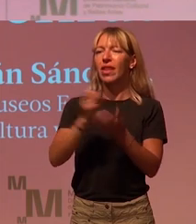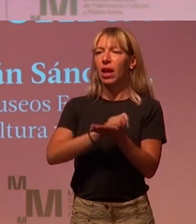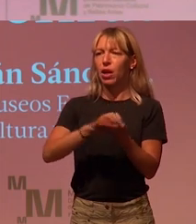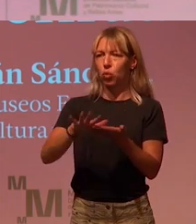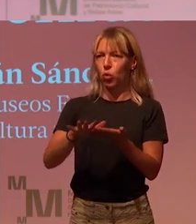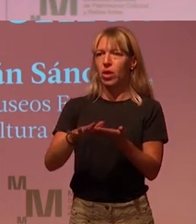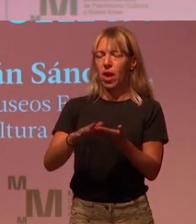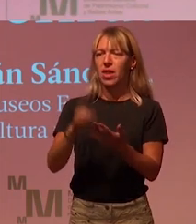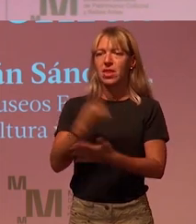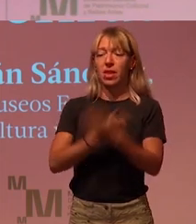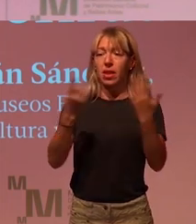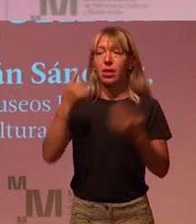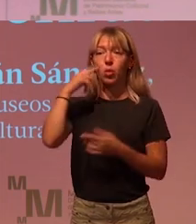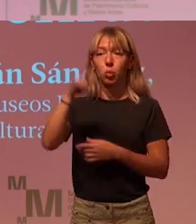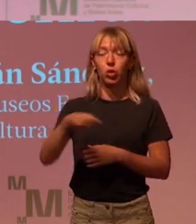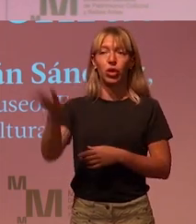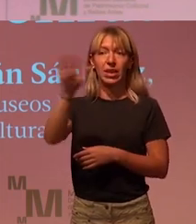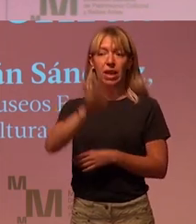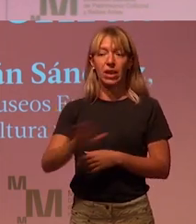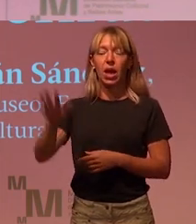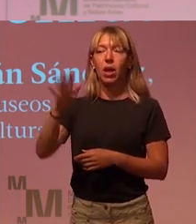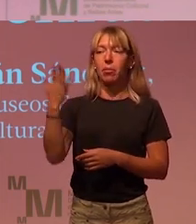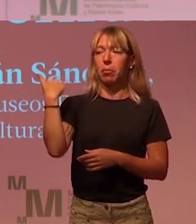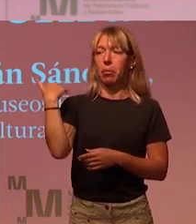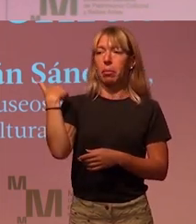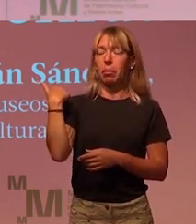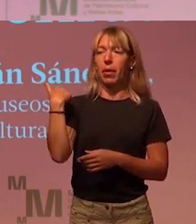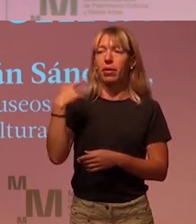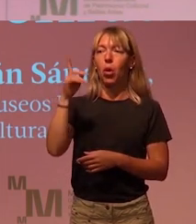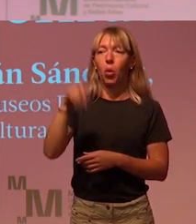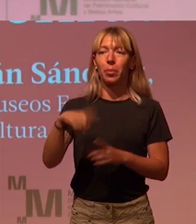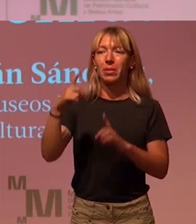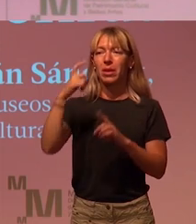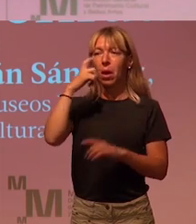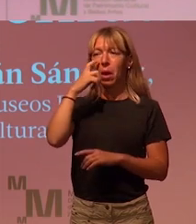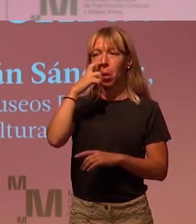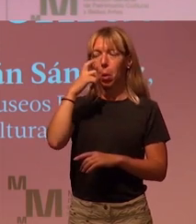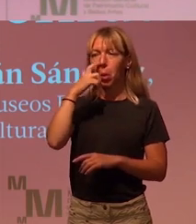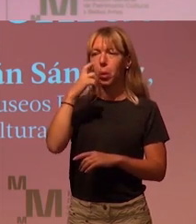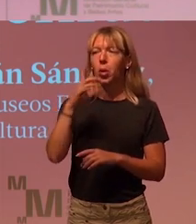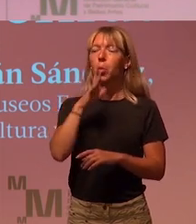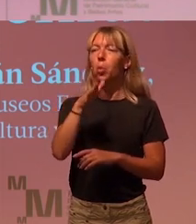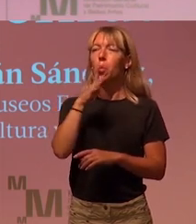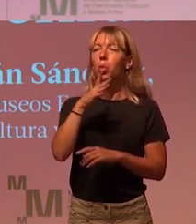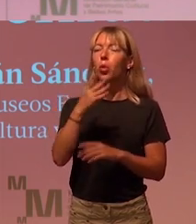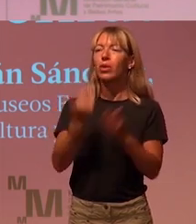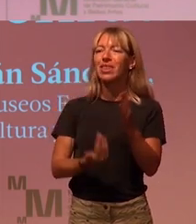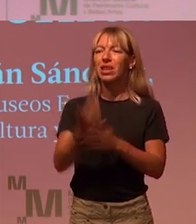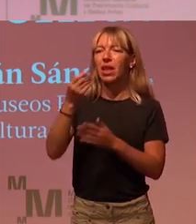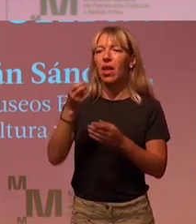gratuidad en los 16 museos estatales el pasado mes de junio con motivo del Día Mundial del